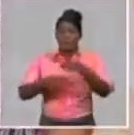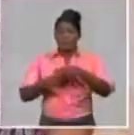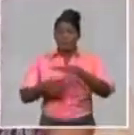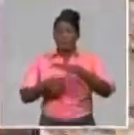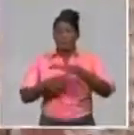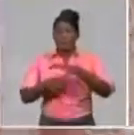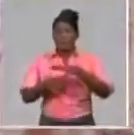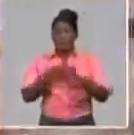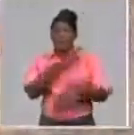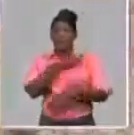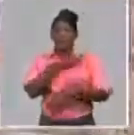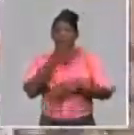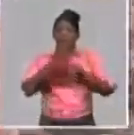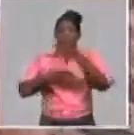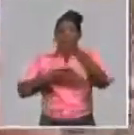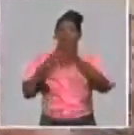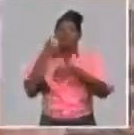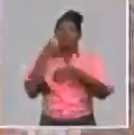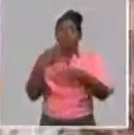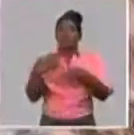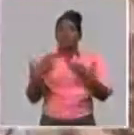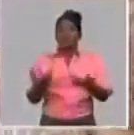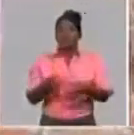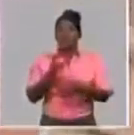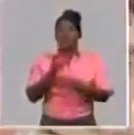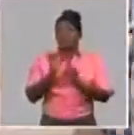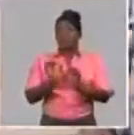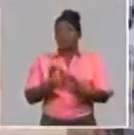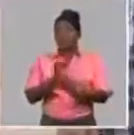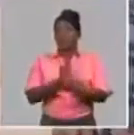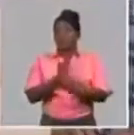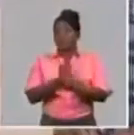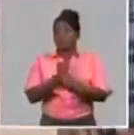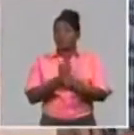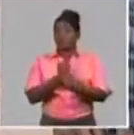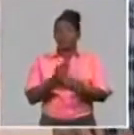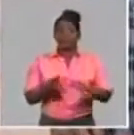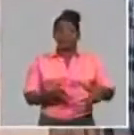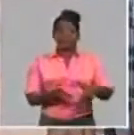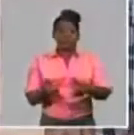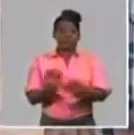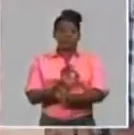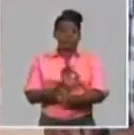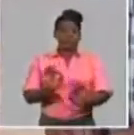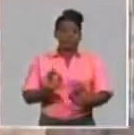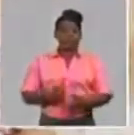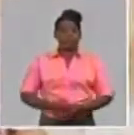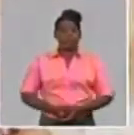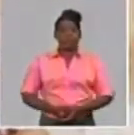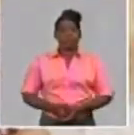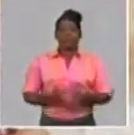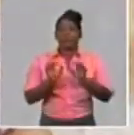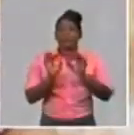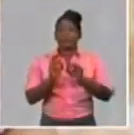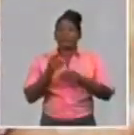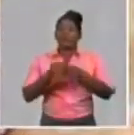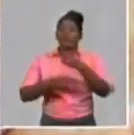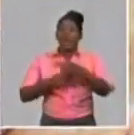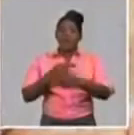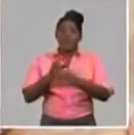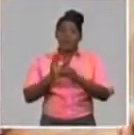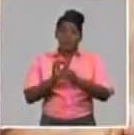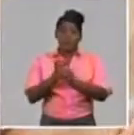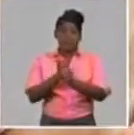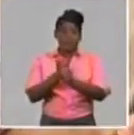la importancia de no descuidar la calidad y velar por el uso racional de cada recurso. En esta obra que estamos enclavados, es una obra muy